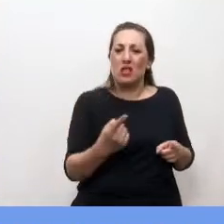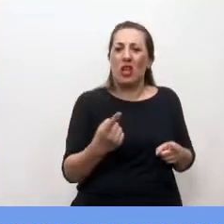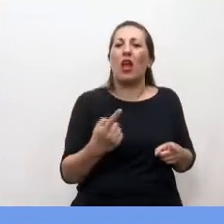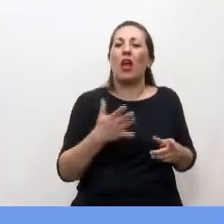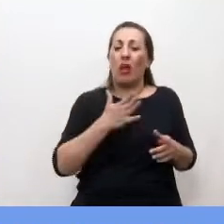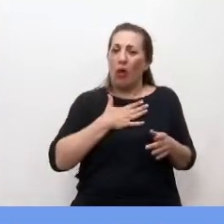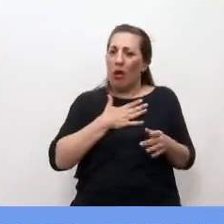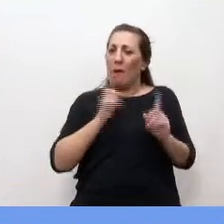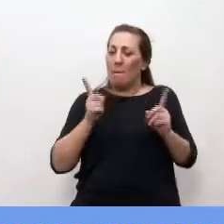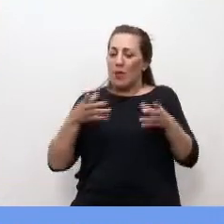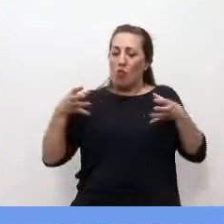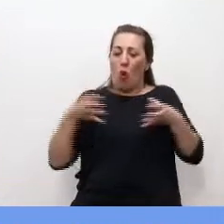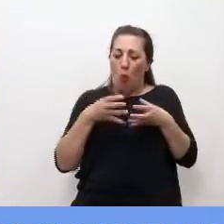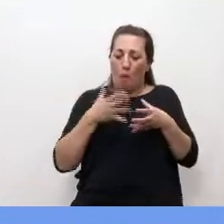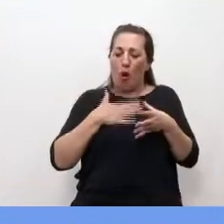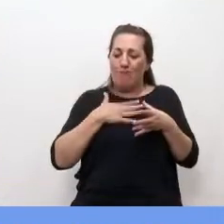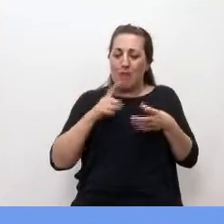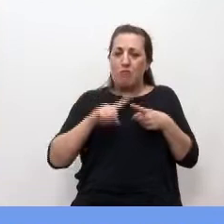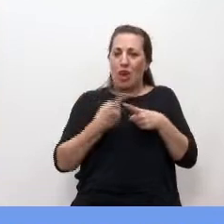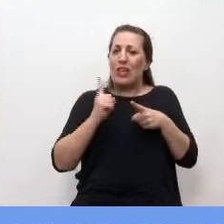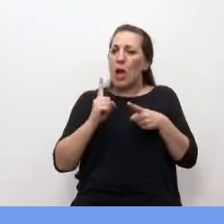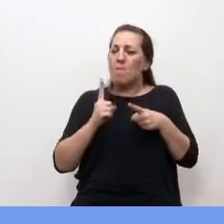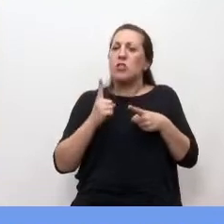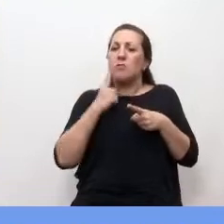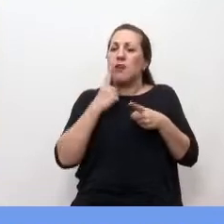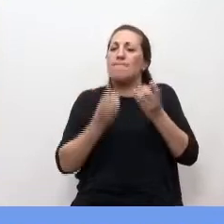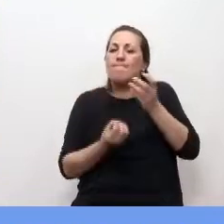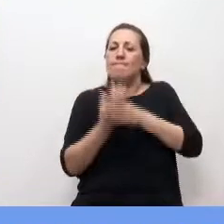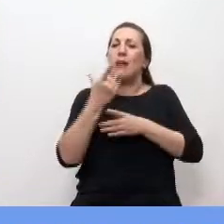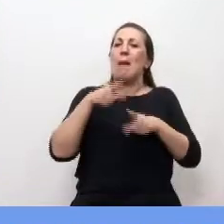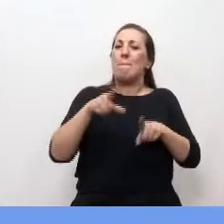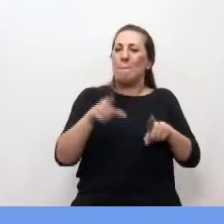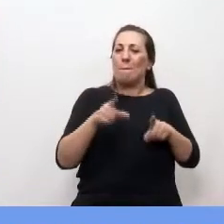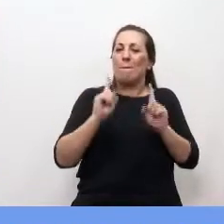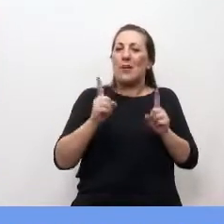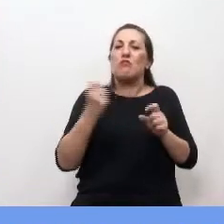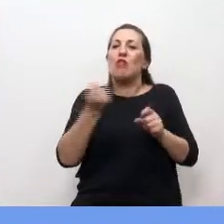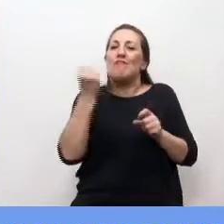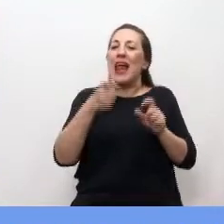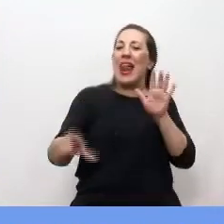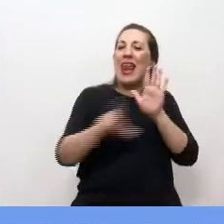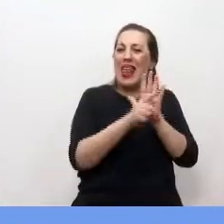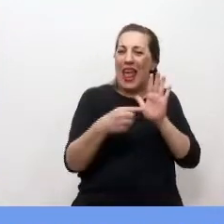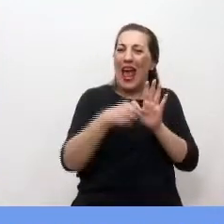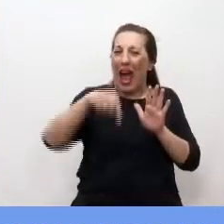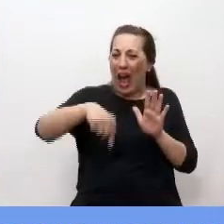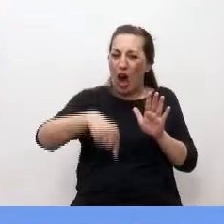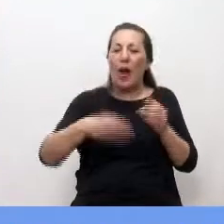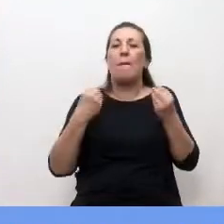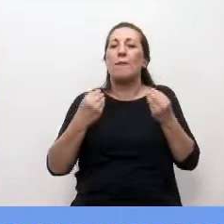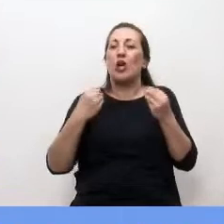espacio precisamente el que impulsó esta ley que estamos viendo ahora porque un problema que